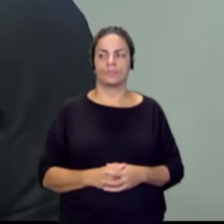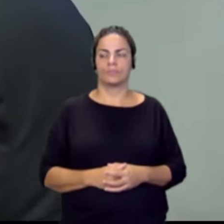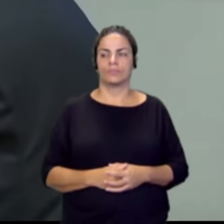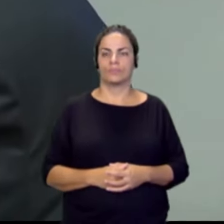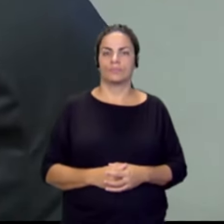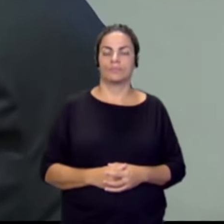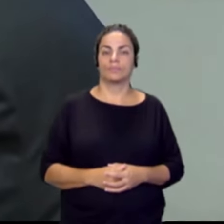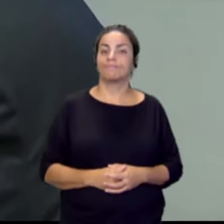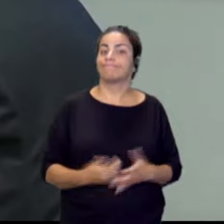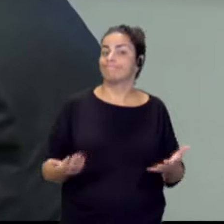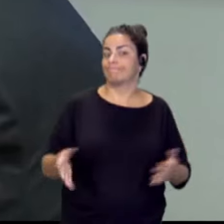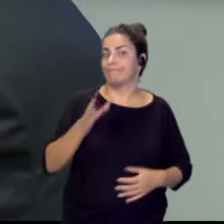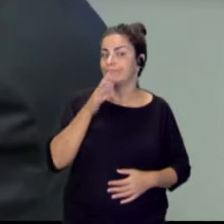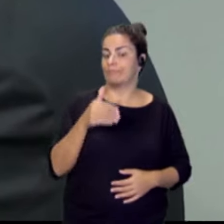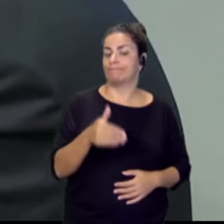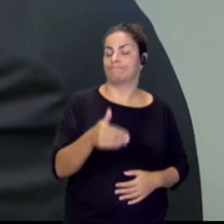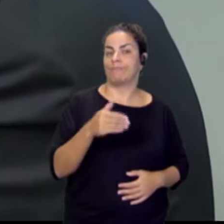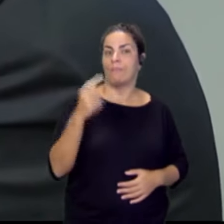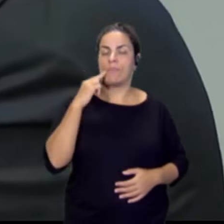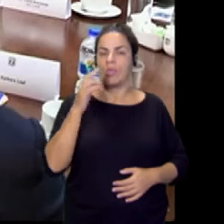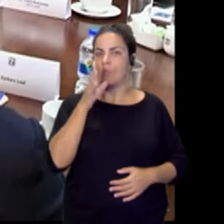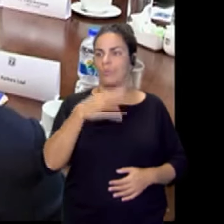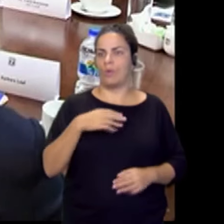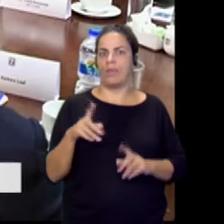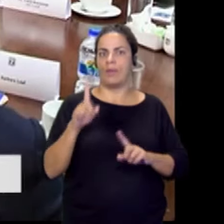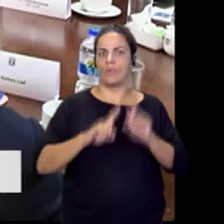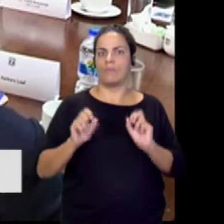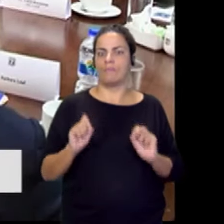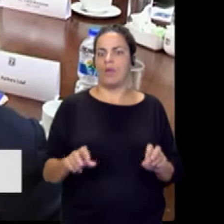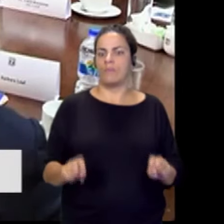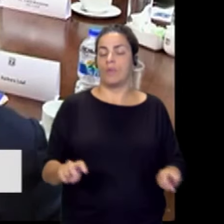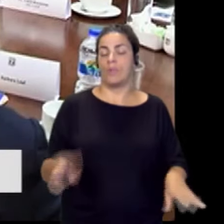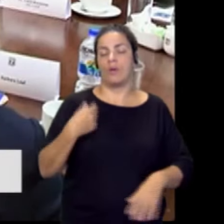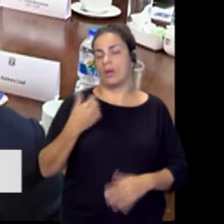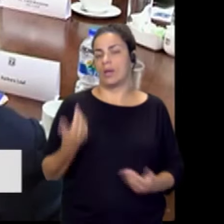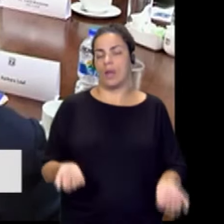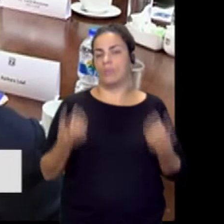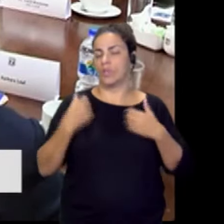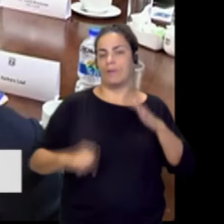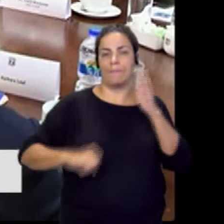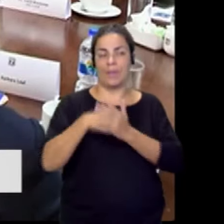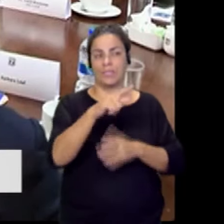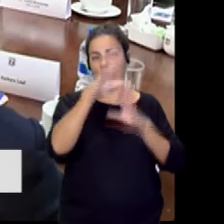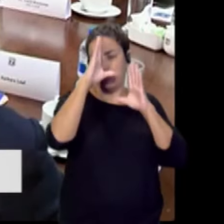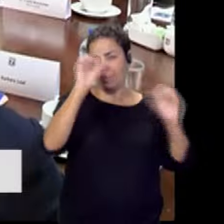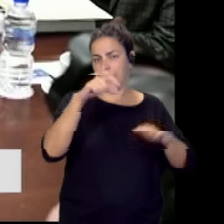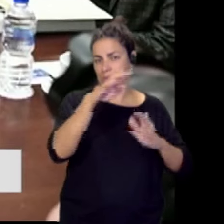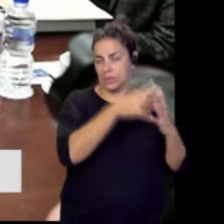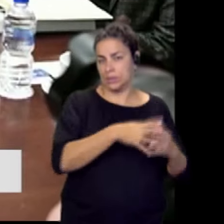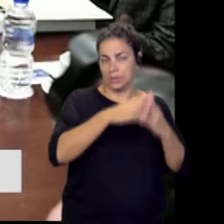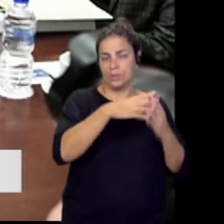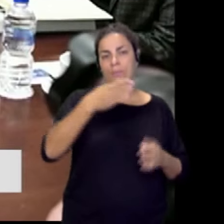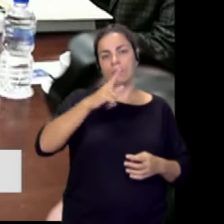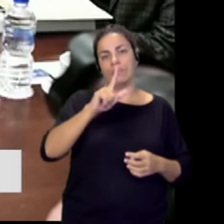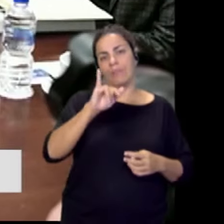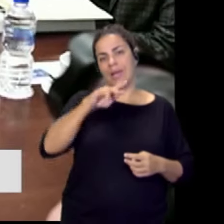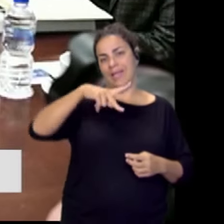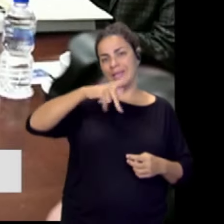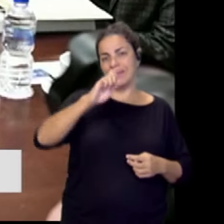Bueno, y ante el temor a una escalada en este conflicto, el máximo responsable de la diplomacia estadounidense, Anthony Blinken, ha viajado a Jerusalén